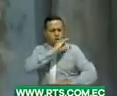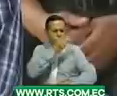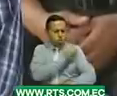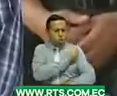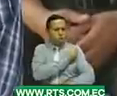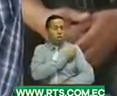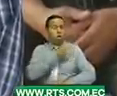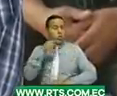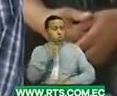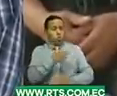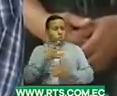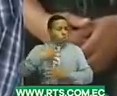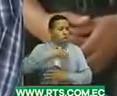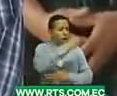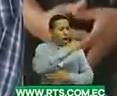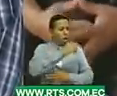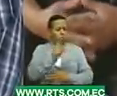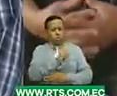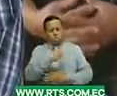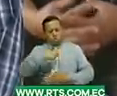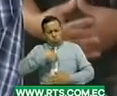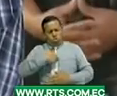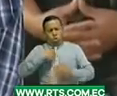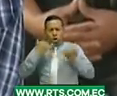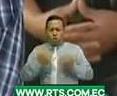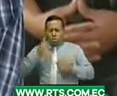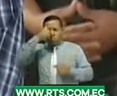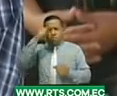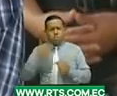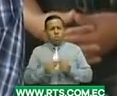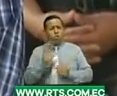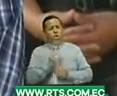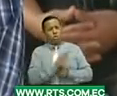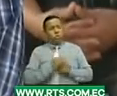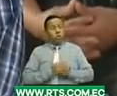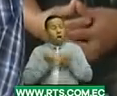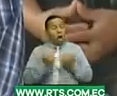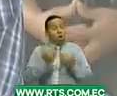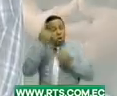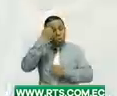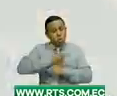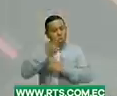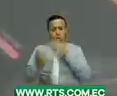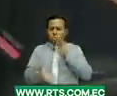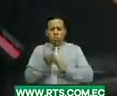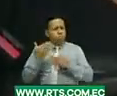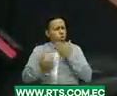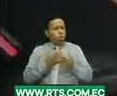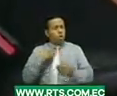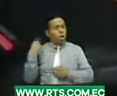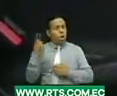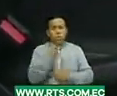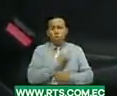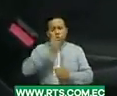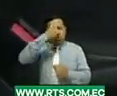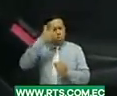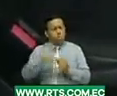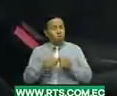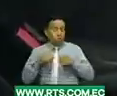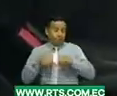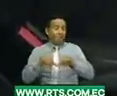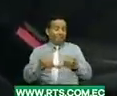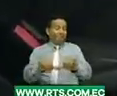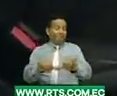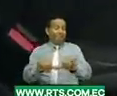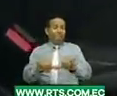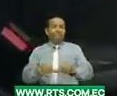siempre. Mañana nos guiarás con el ejemplo que hoy dejes en tu día de comandante. Informó José